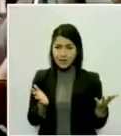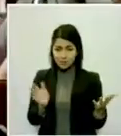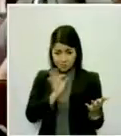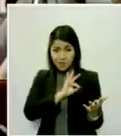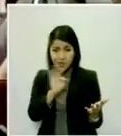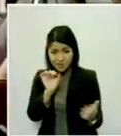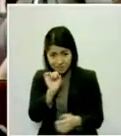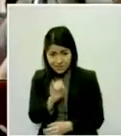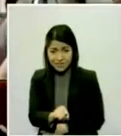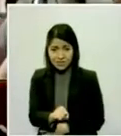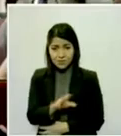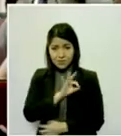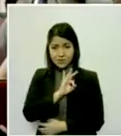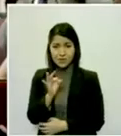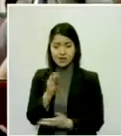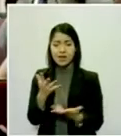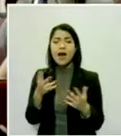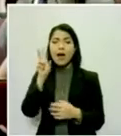Cherán.